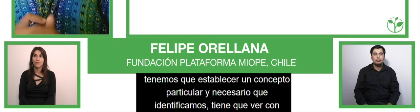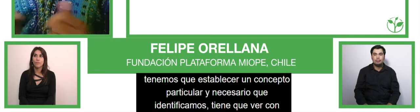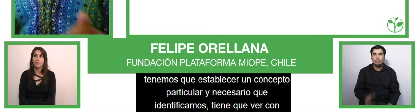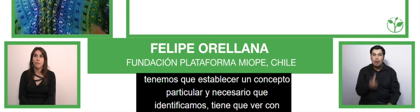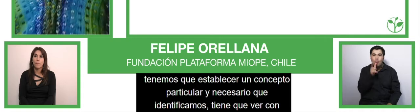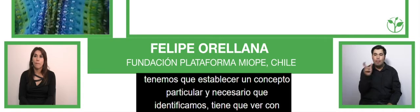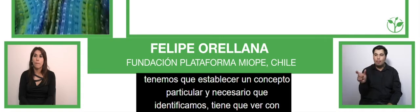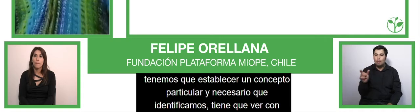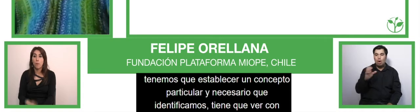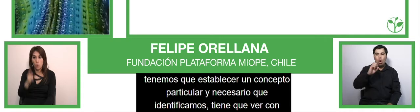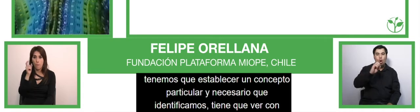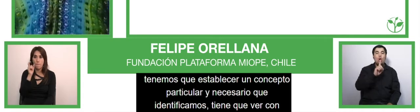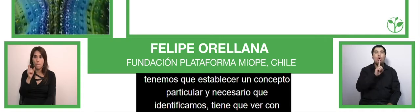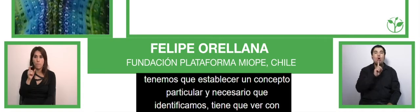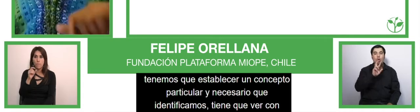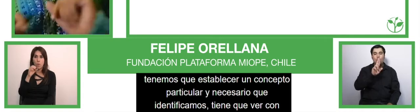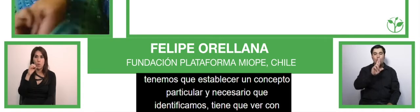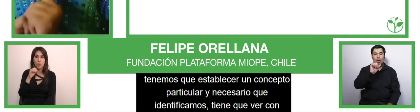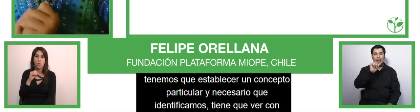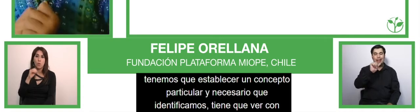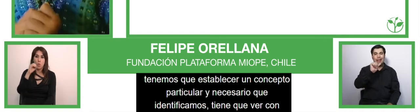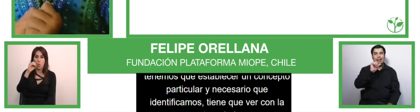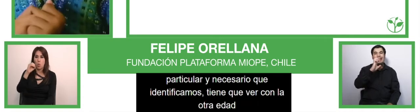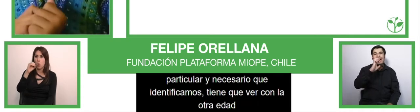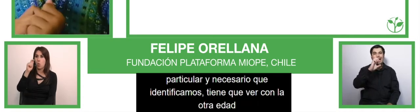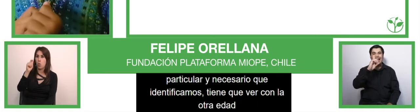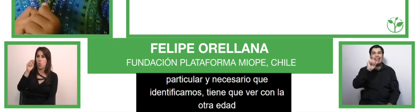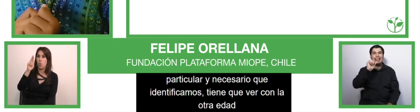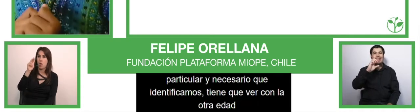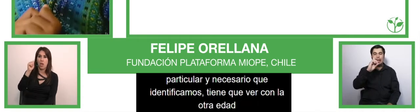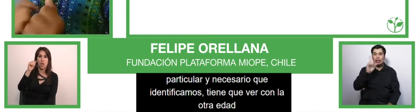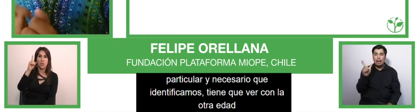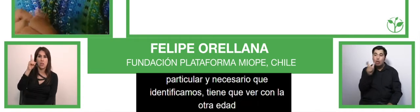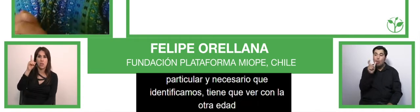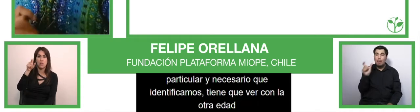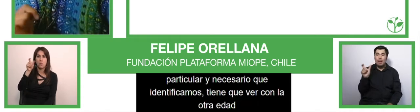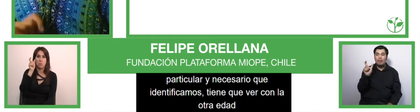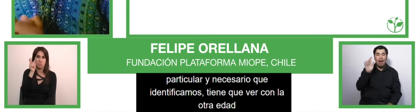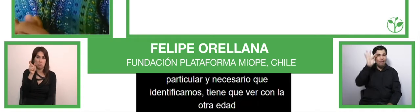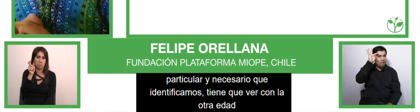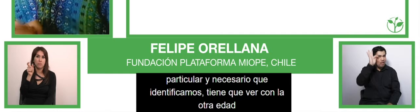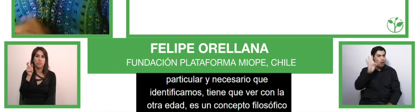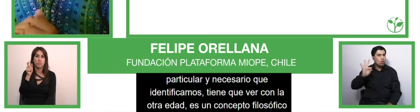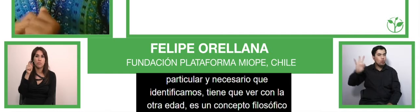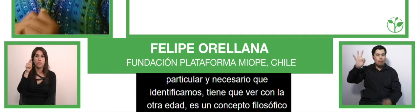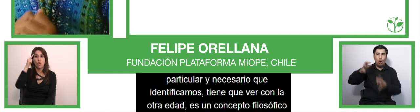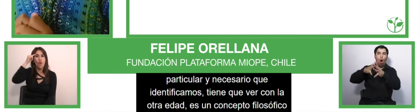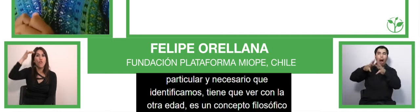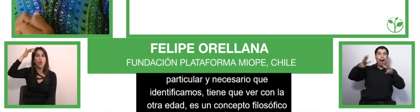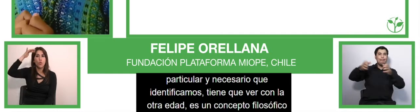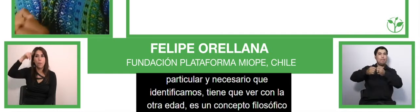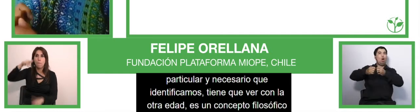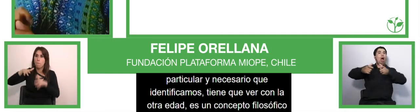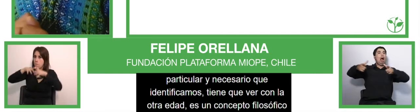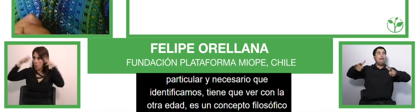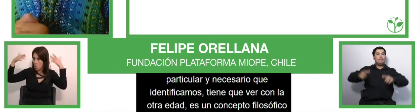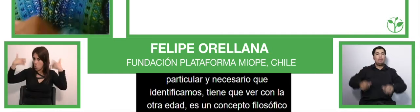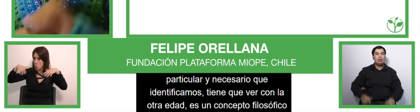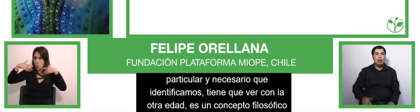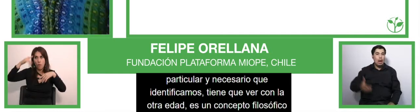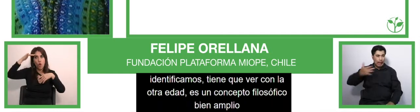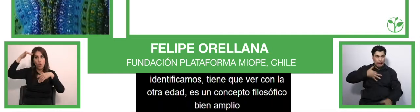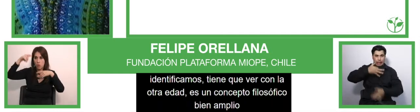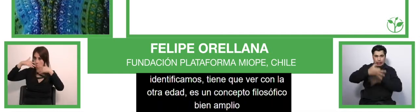con la otredad. Este es un concepto filosófico bien amplio, que se ha tocado, que se toca,